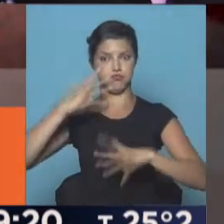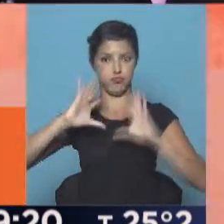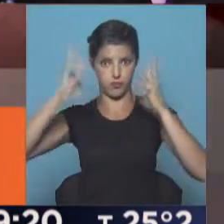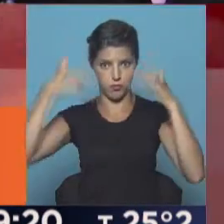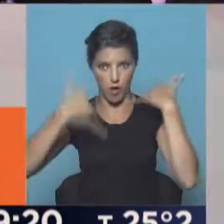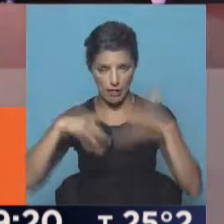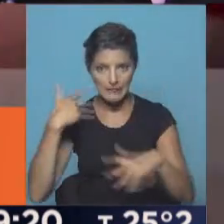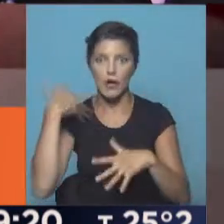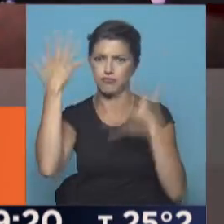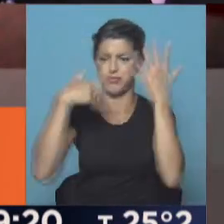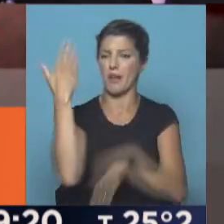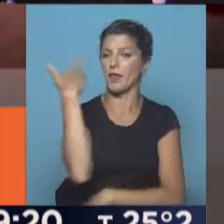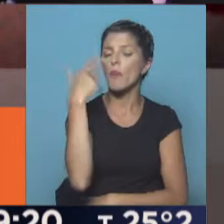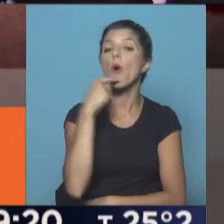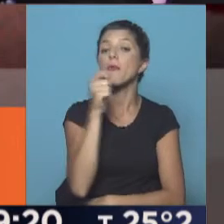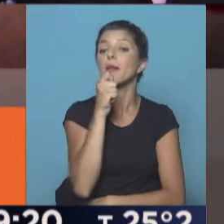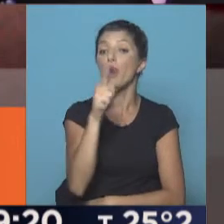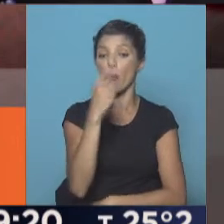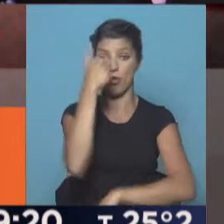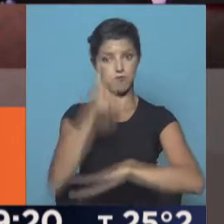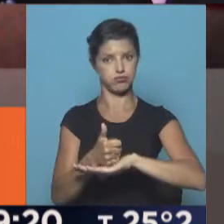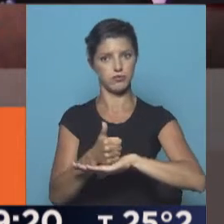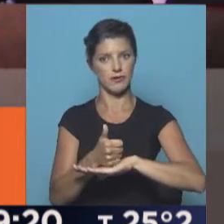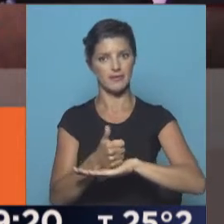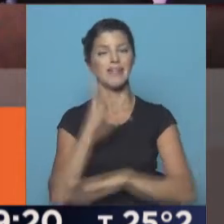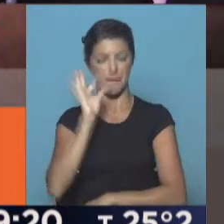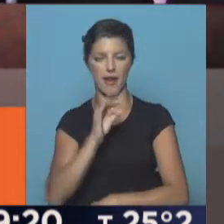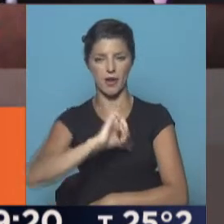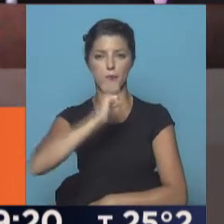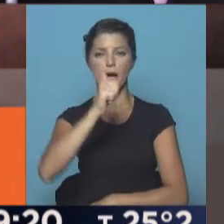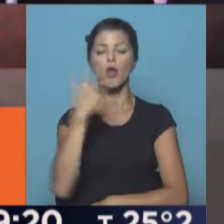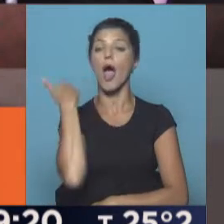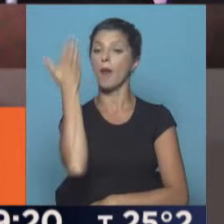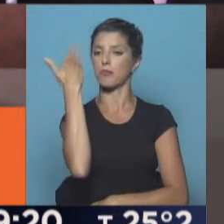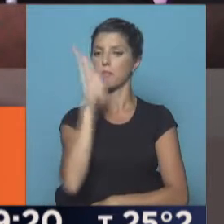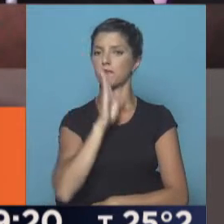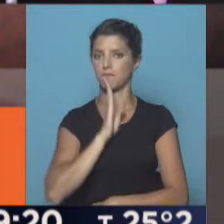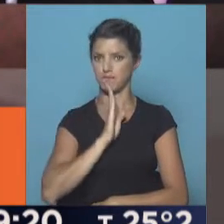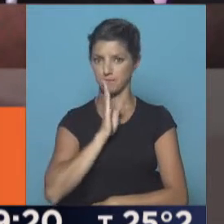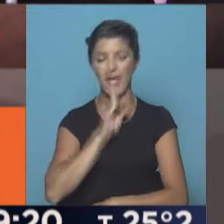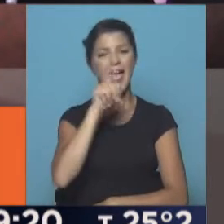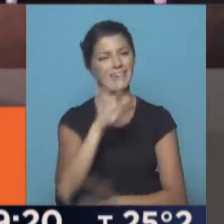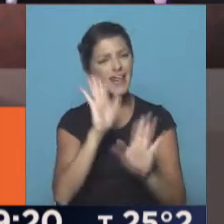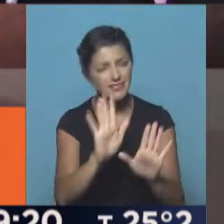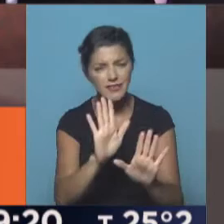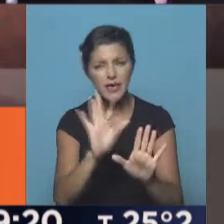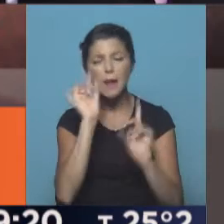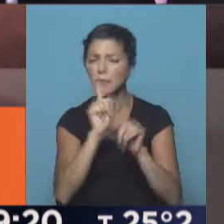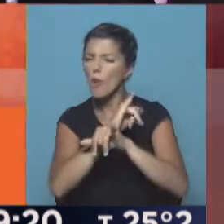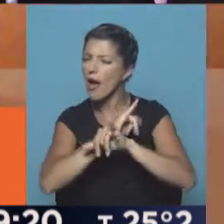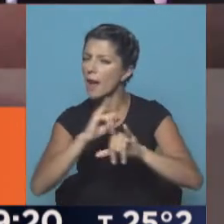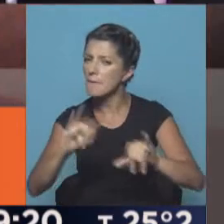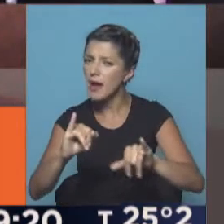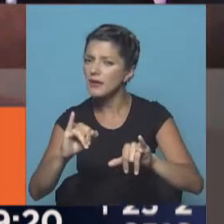dio al reconocer su triunfo bajó un poco el tono. ¿Podría ser un Donald Trump de la campaña o es ese mismo el que